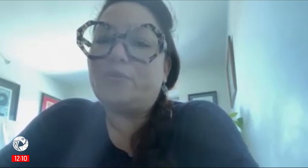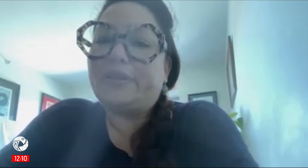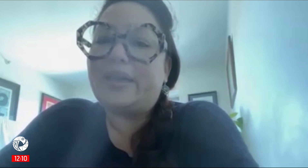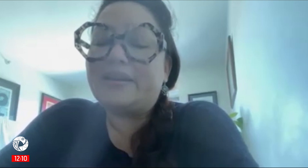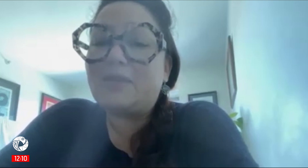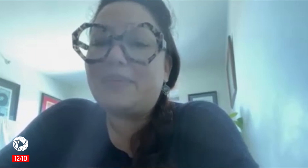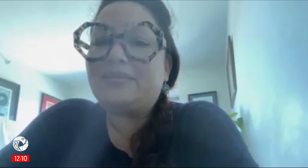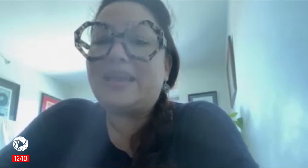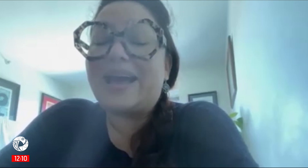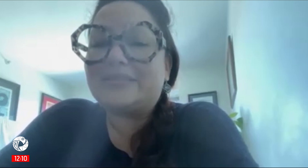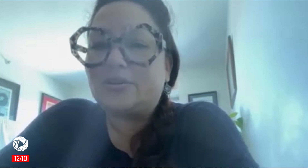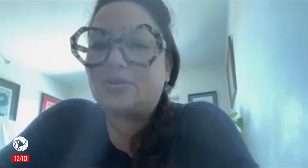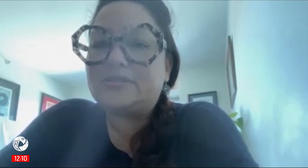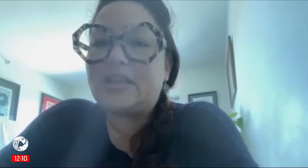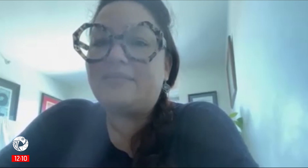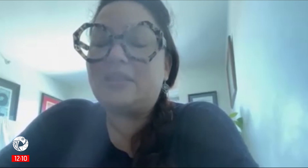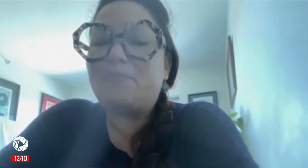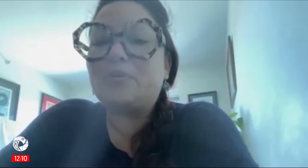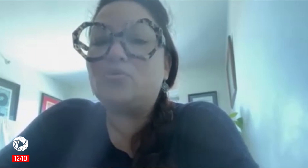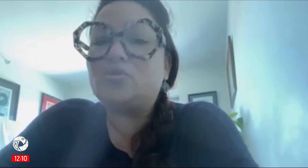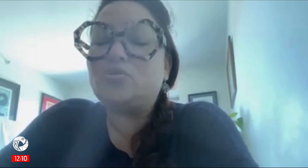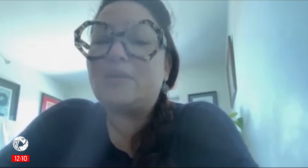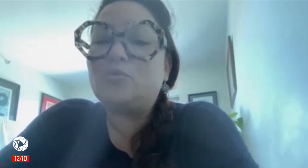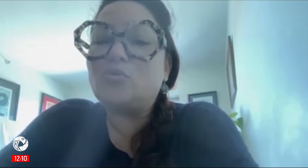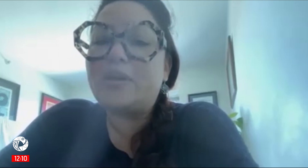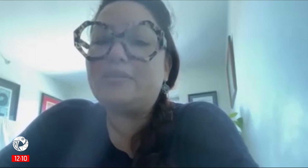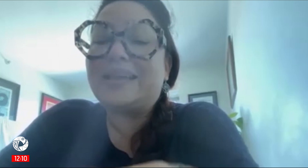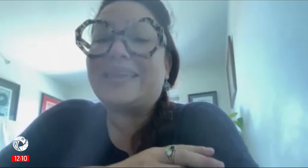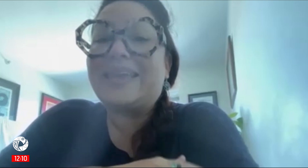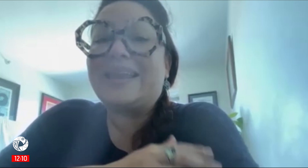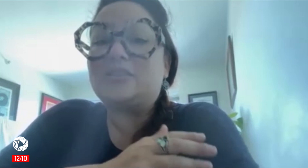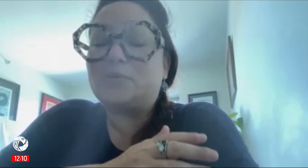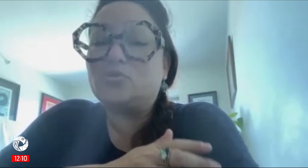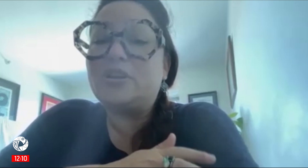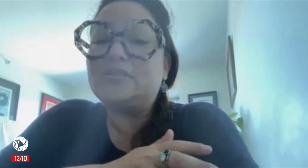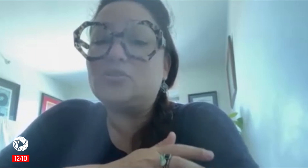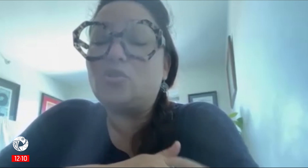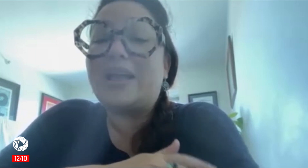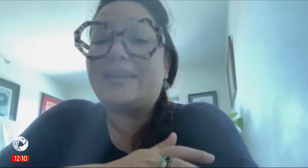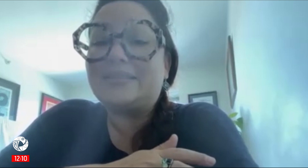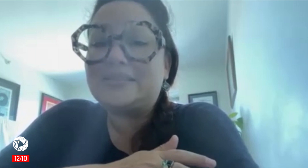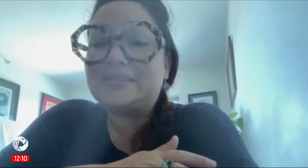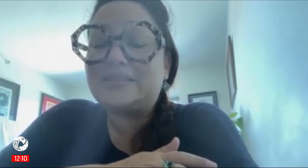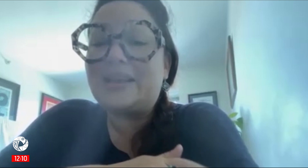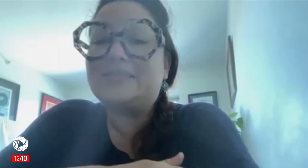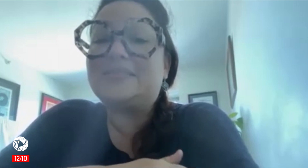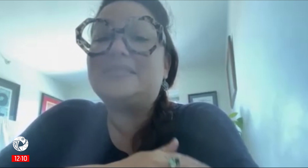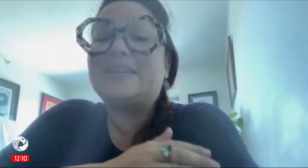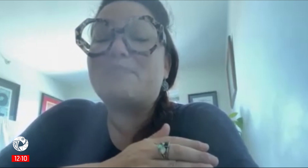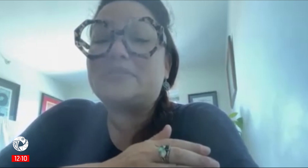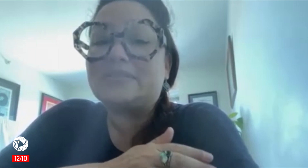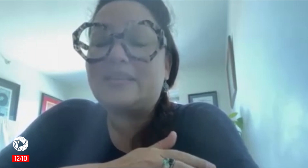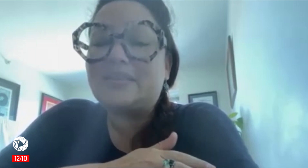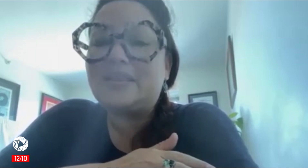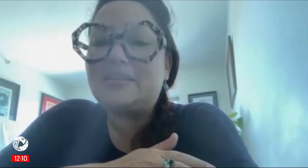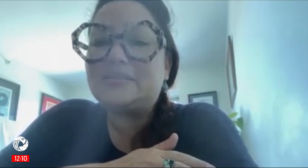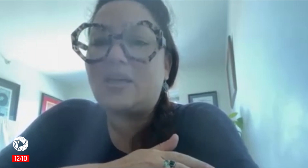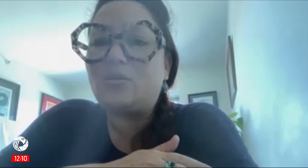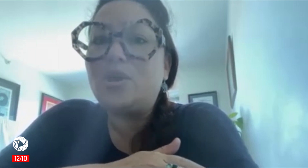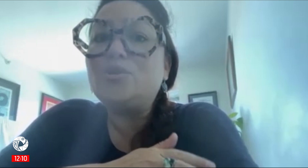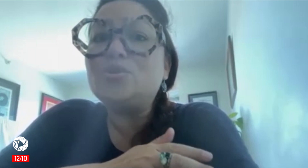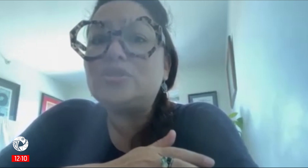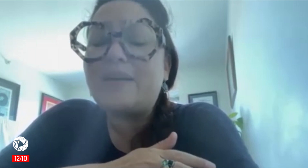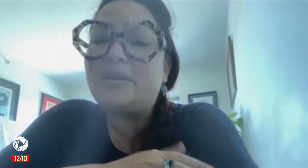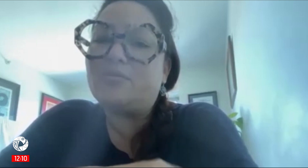desastroso, ¿verdad? Realmente aterrorizante, porque entonces nos damos cuenta que las personas que son agentes estatales, es decir, representantes del